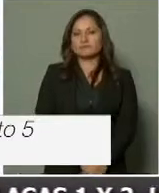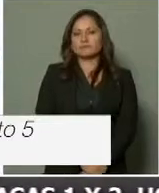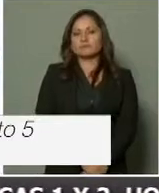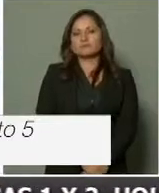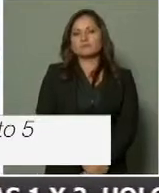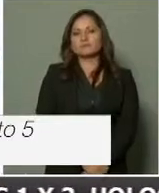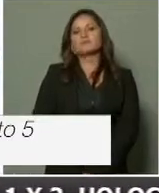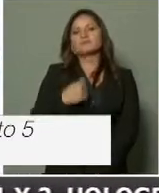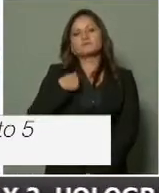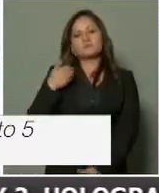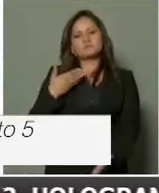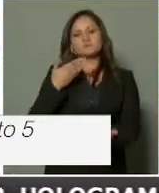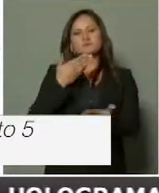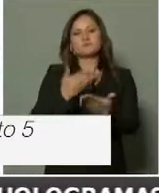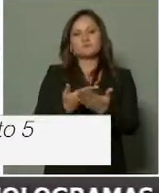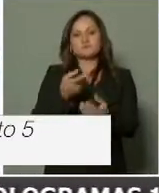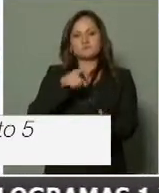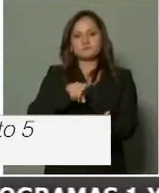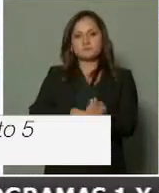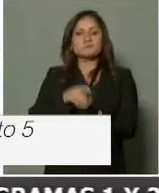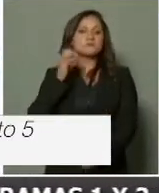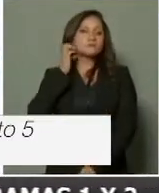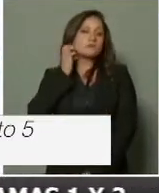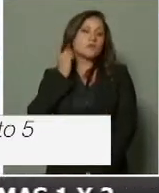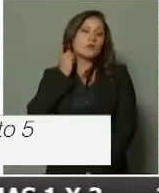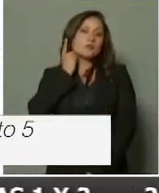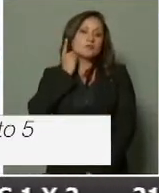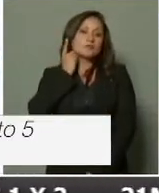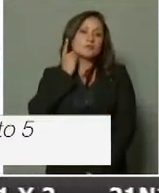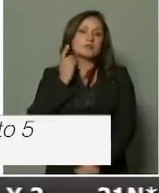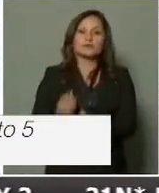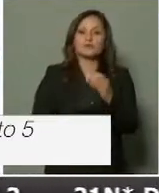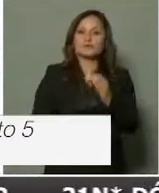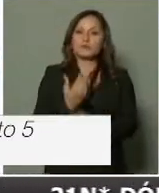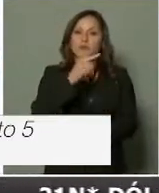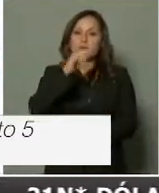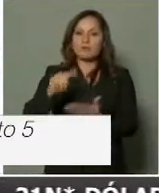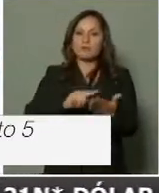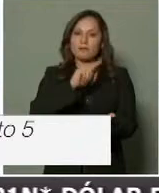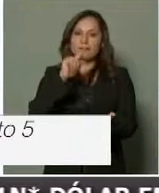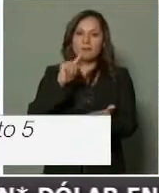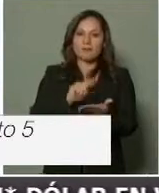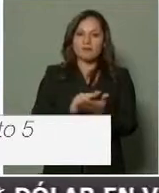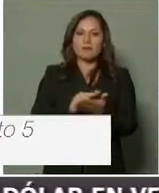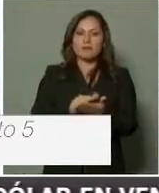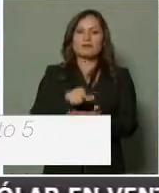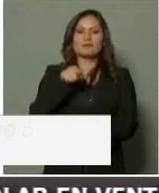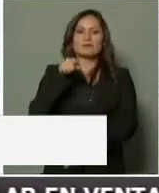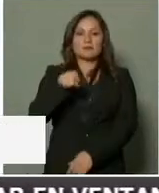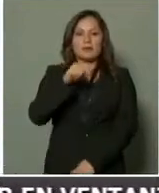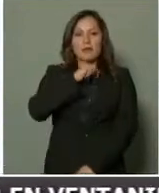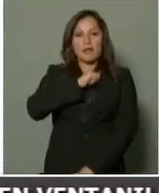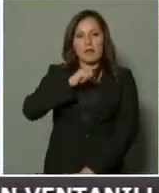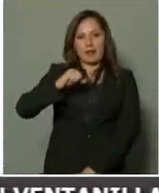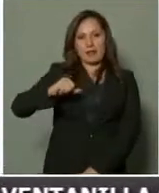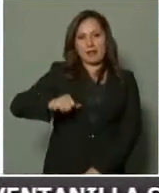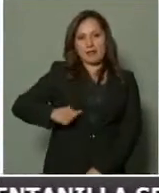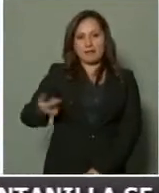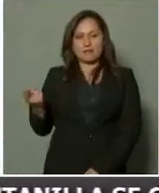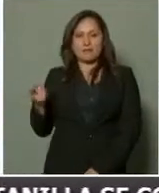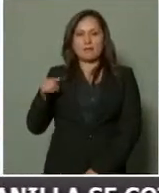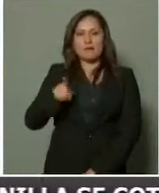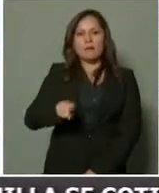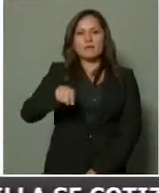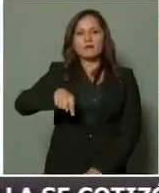ante la Cámara de Diputados una iniciativa de ley que obliga a la alcaldía, ¿sí?, a establecer o crear